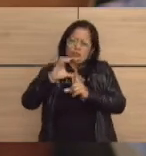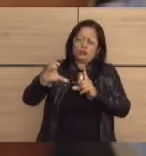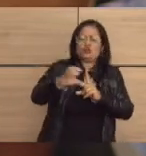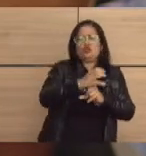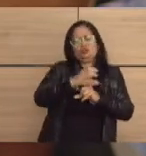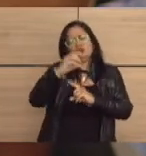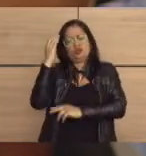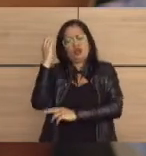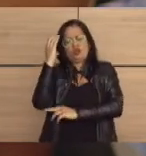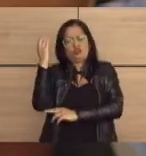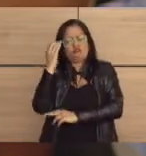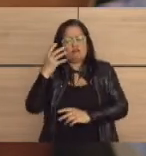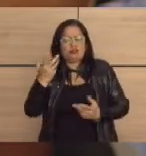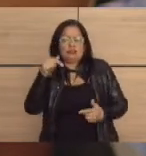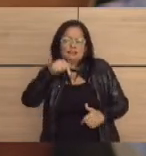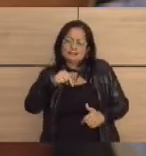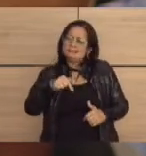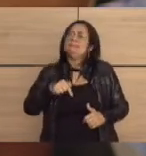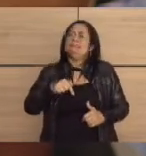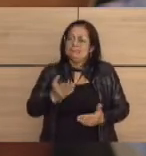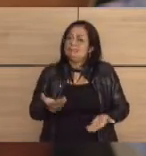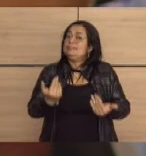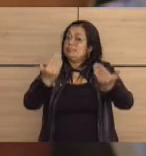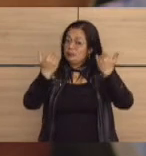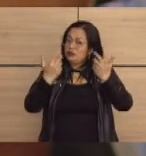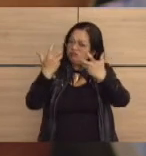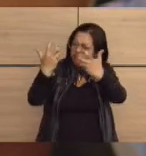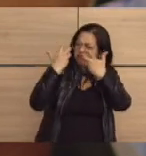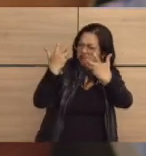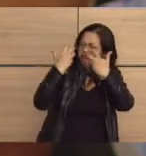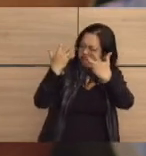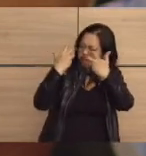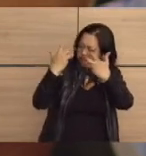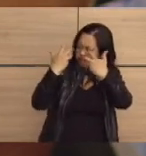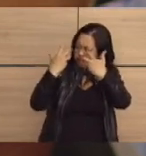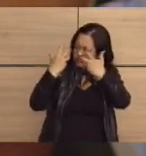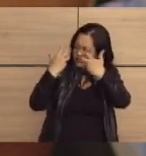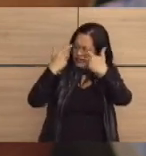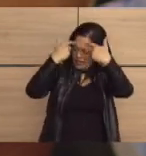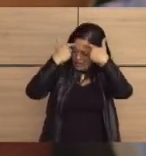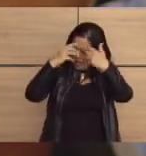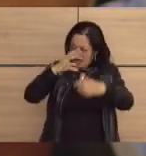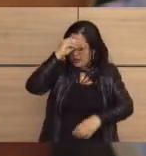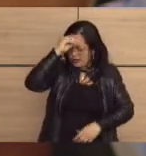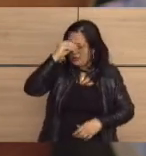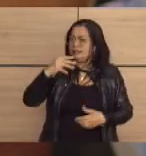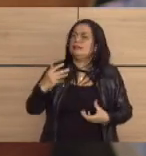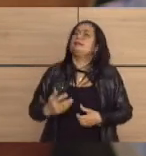fue muy grande y nos enseñó cosas que hay que desaprender